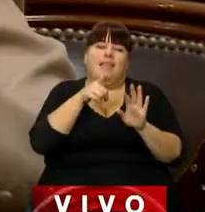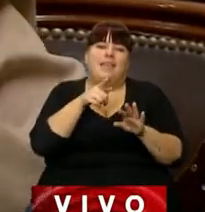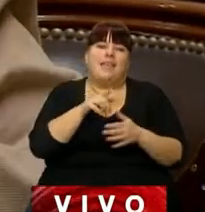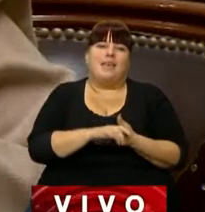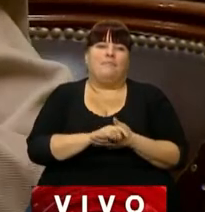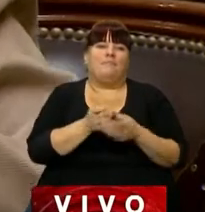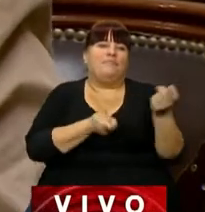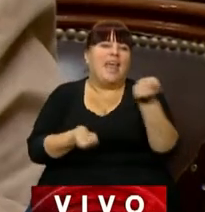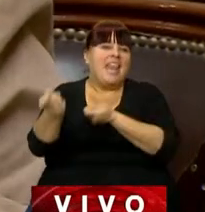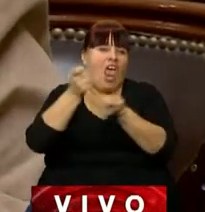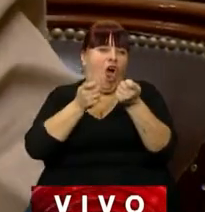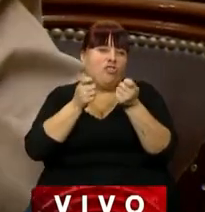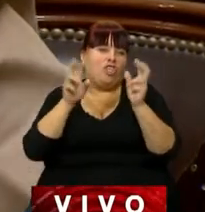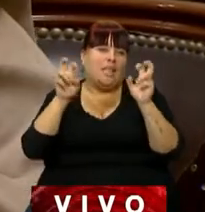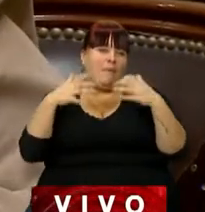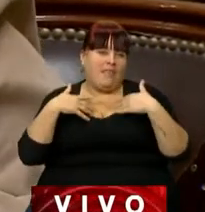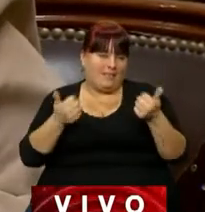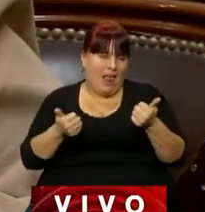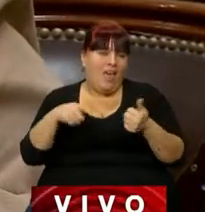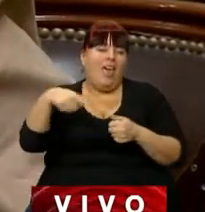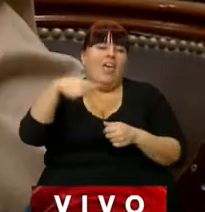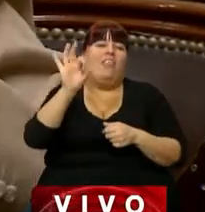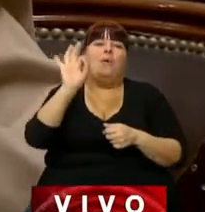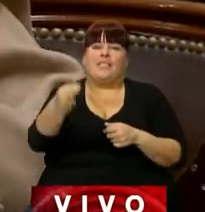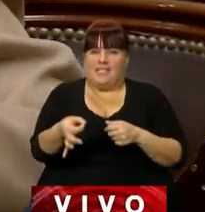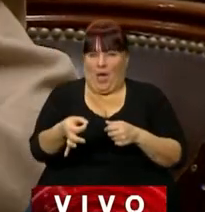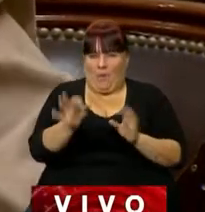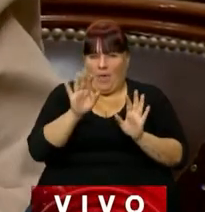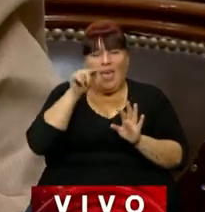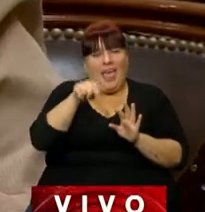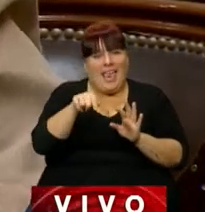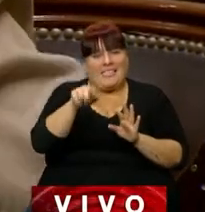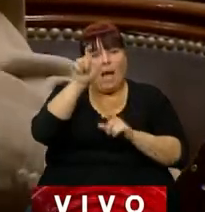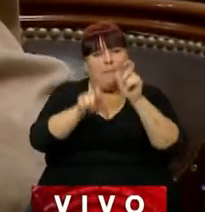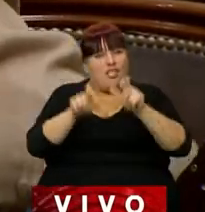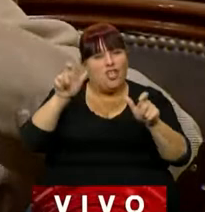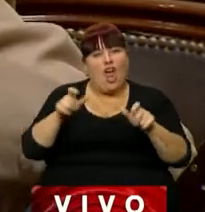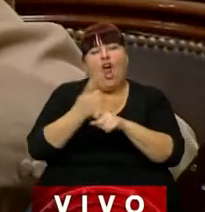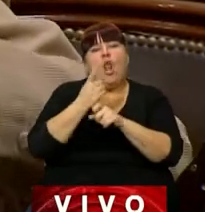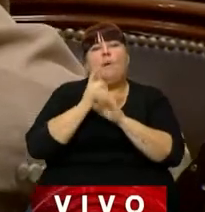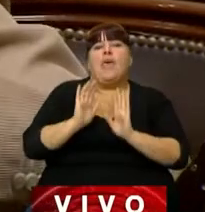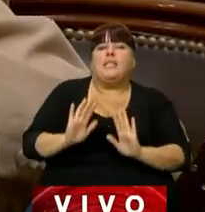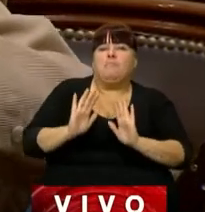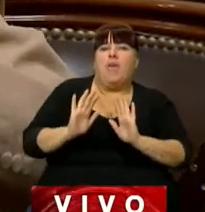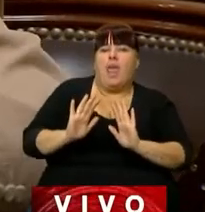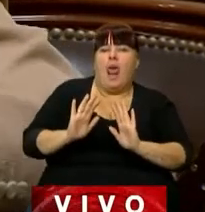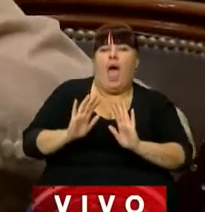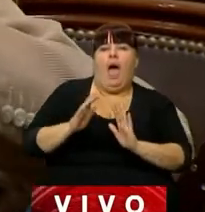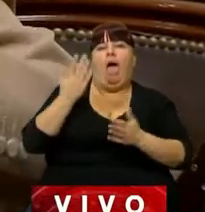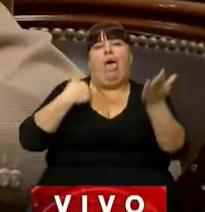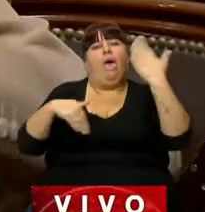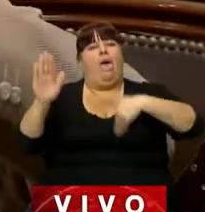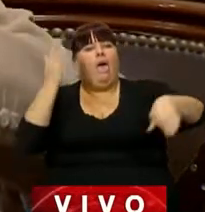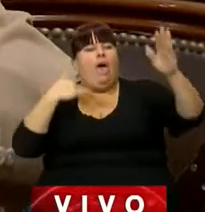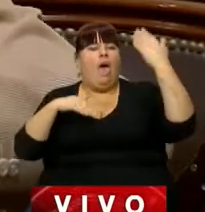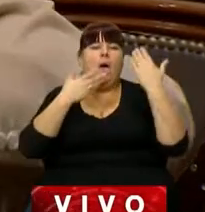hacen al negocio de la salud, tengan en cuenta que este tipo de pacientes no pueden estar esperando excusas